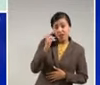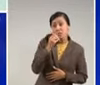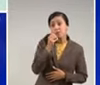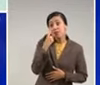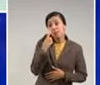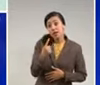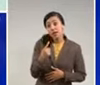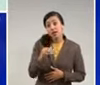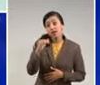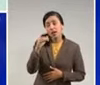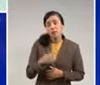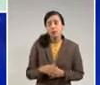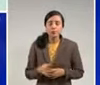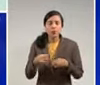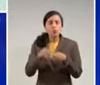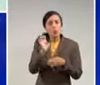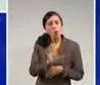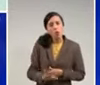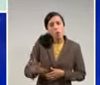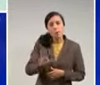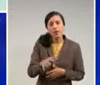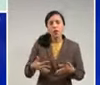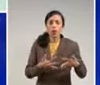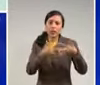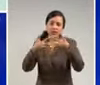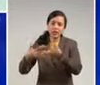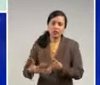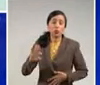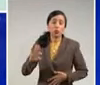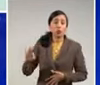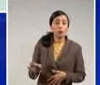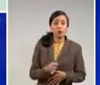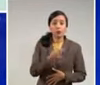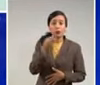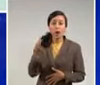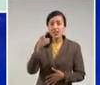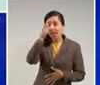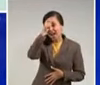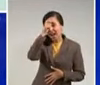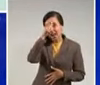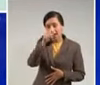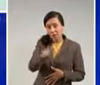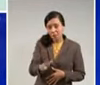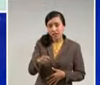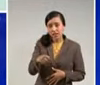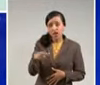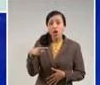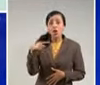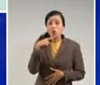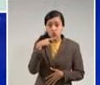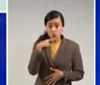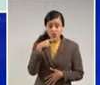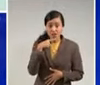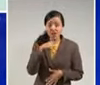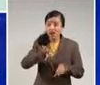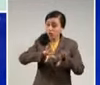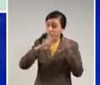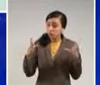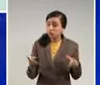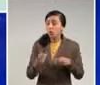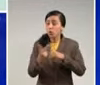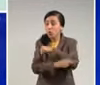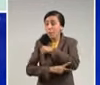el Reino Unido, los Estados Unidos, Francia, Alemania y Rusia, todos países de